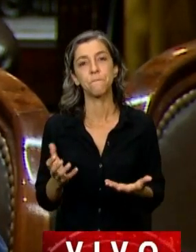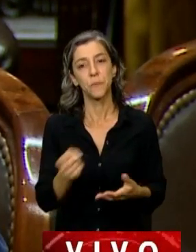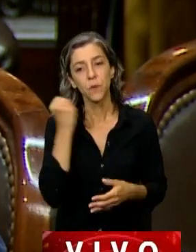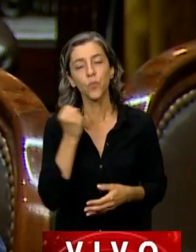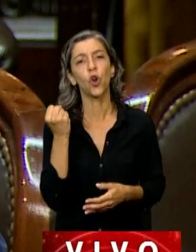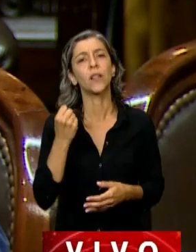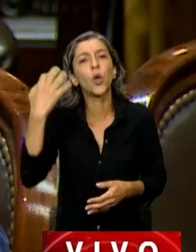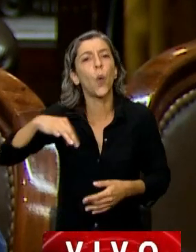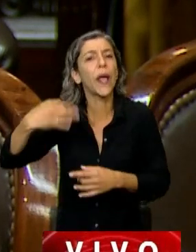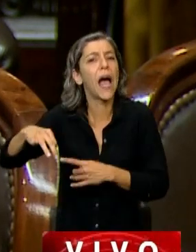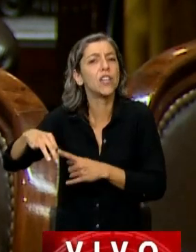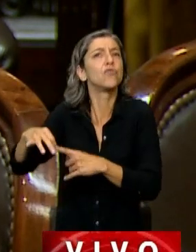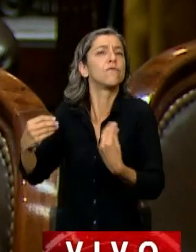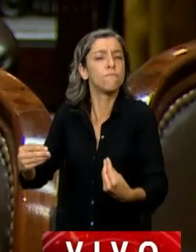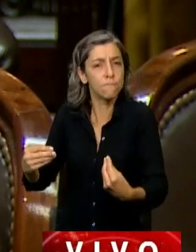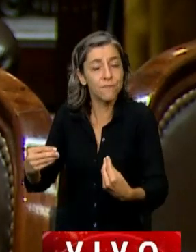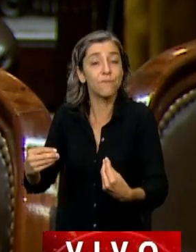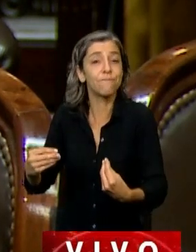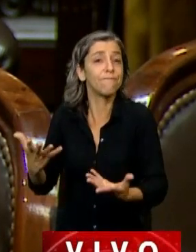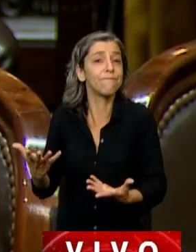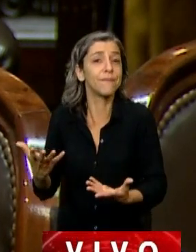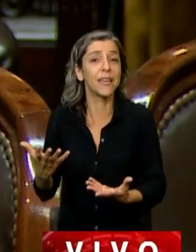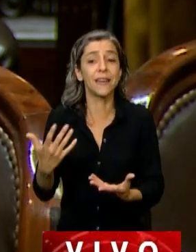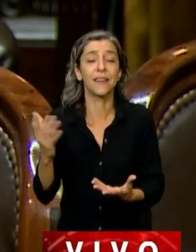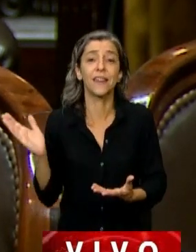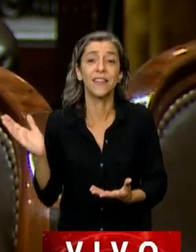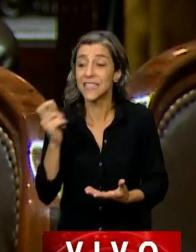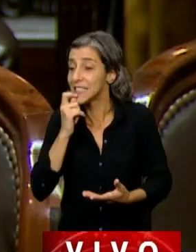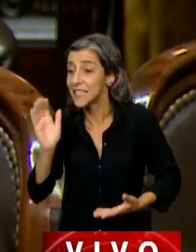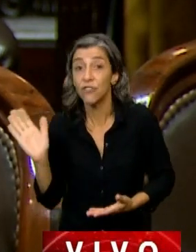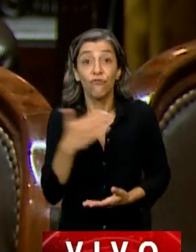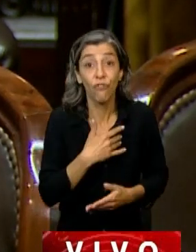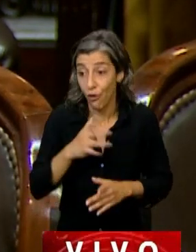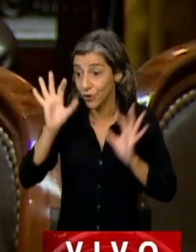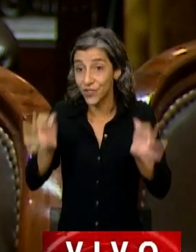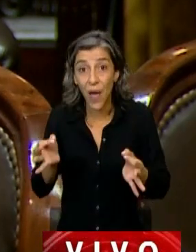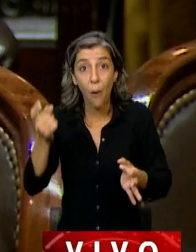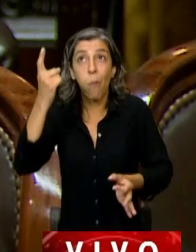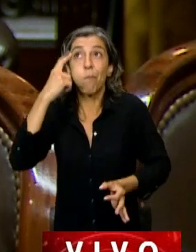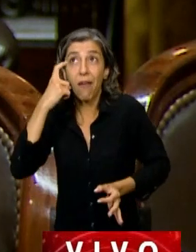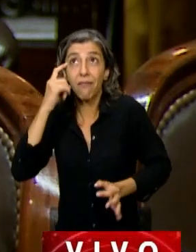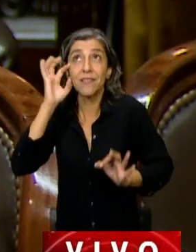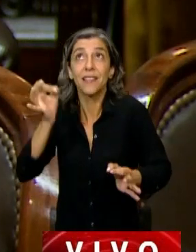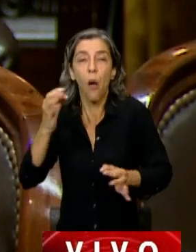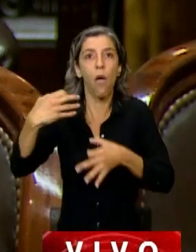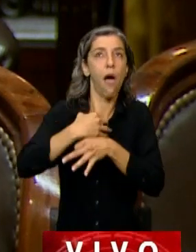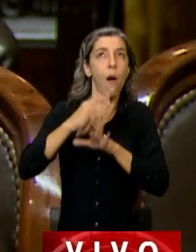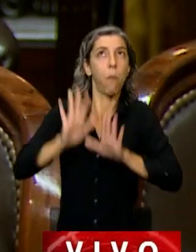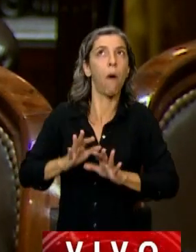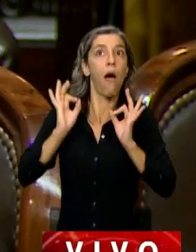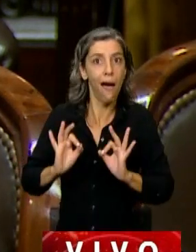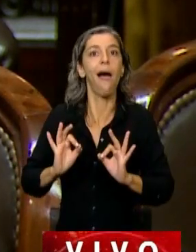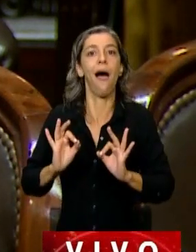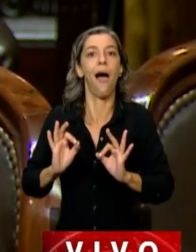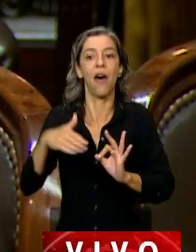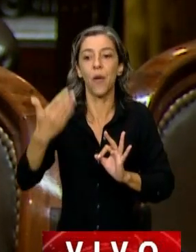de la obligatoriedad radica en que nadie pueda luego no ver lo que está pasando con nuestros chicos.